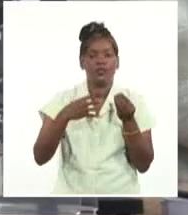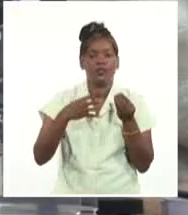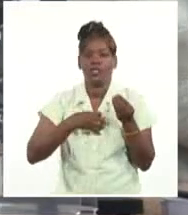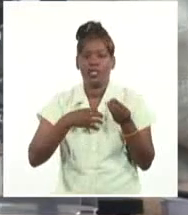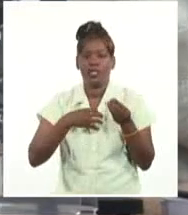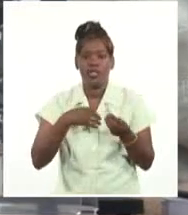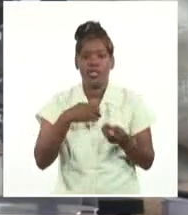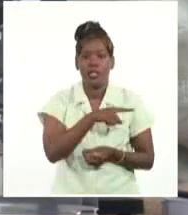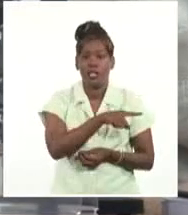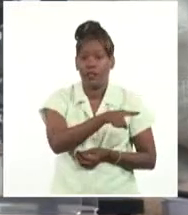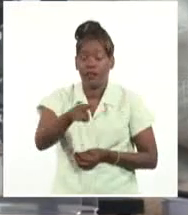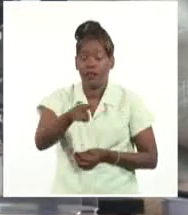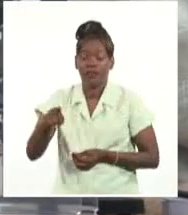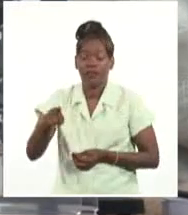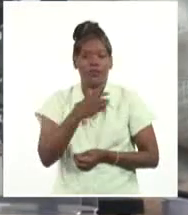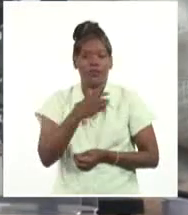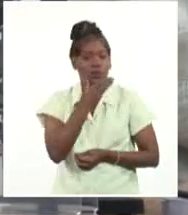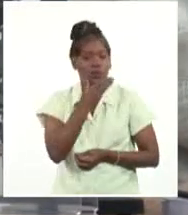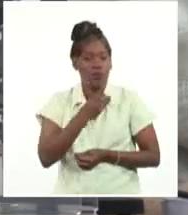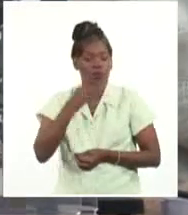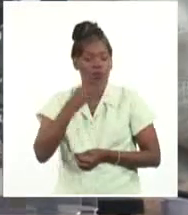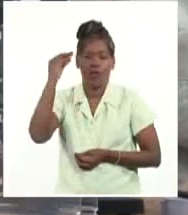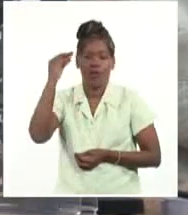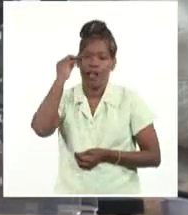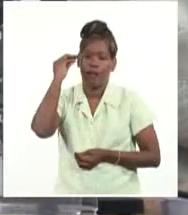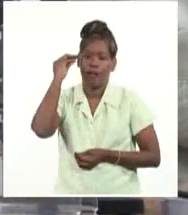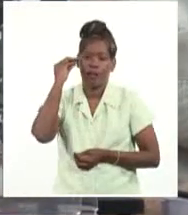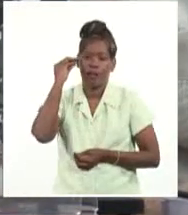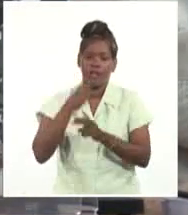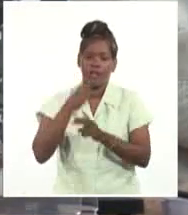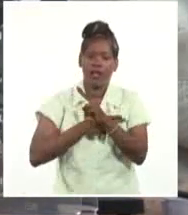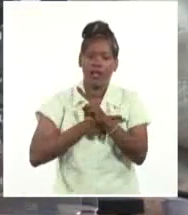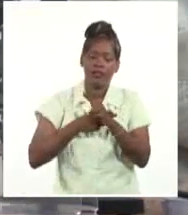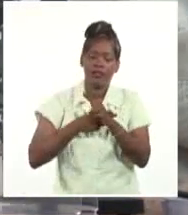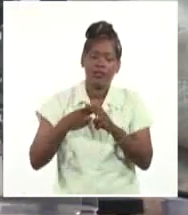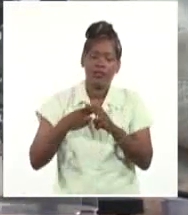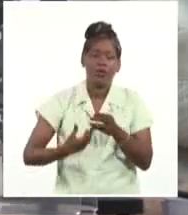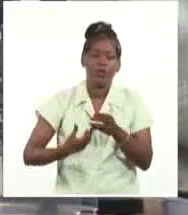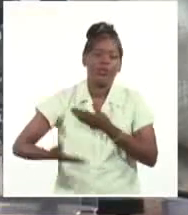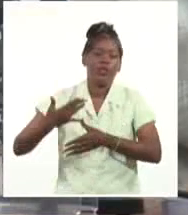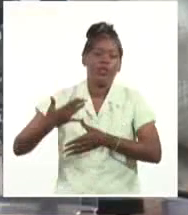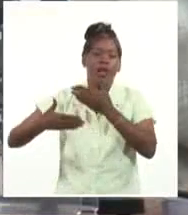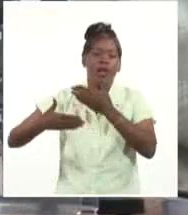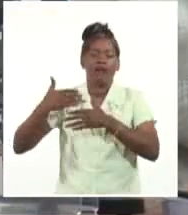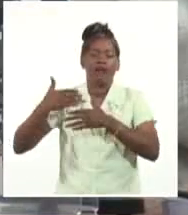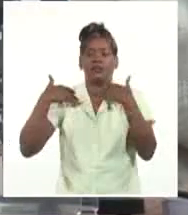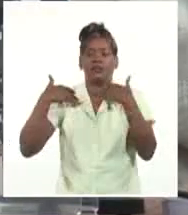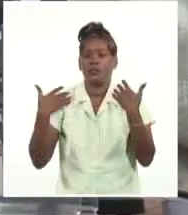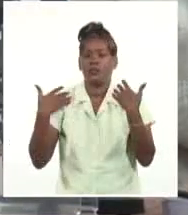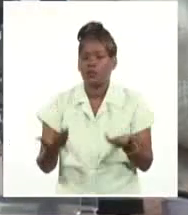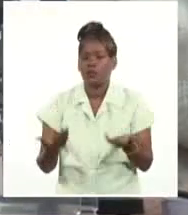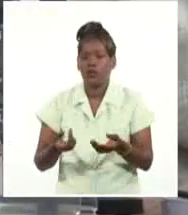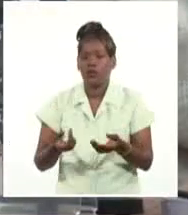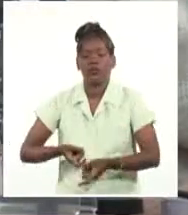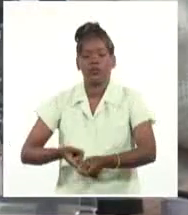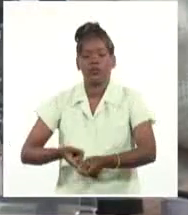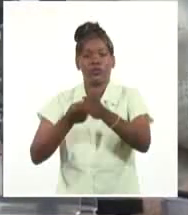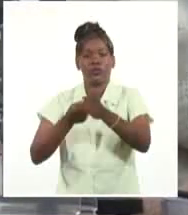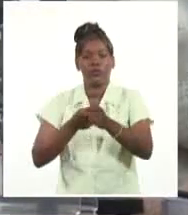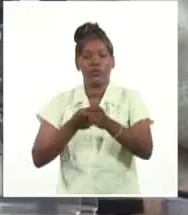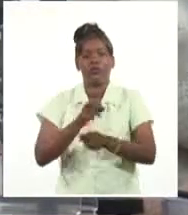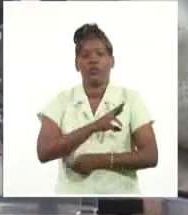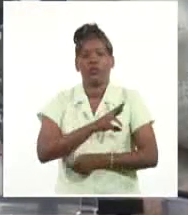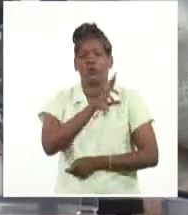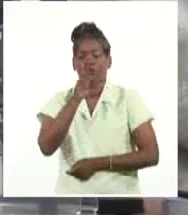manera, pudiéramos decir también eufórica, entusiasmada y feliz, el triunfo de lo que hemos llamado el triunfo